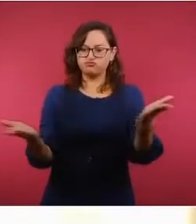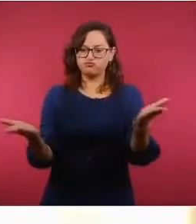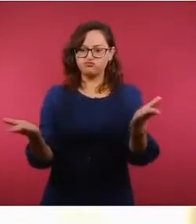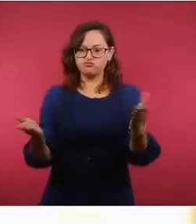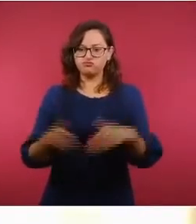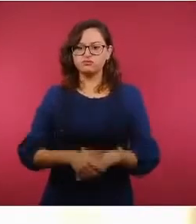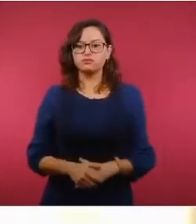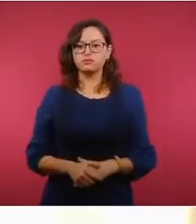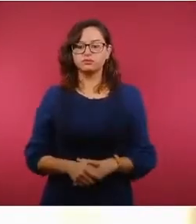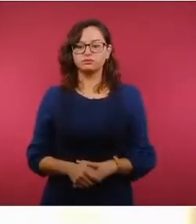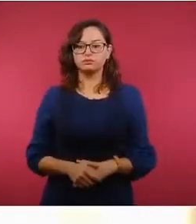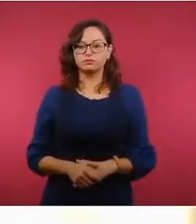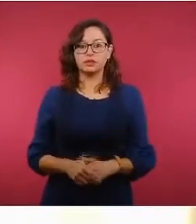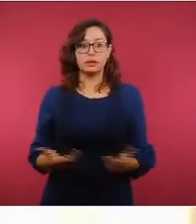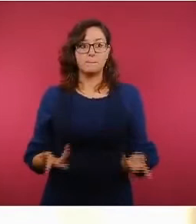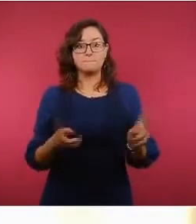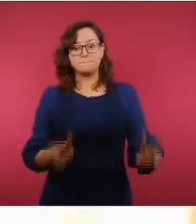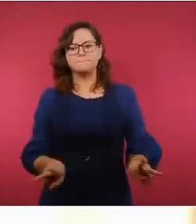cueste más,